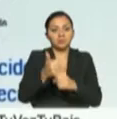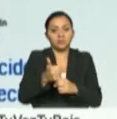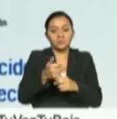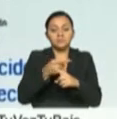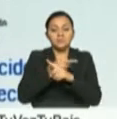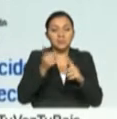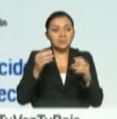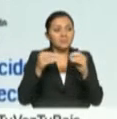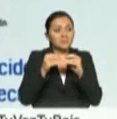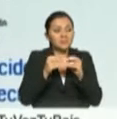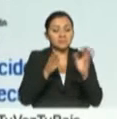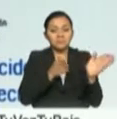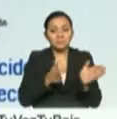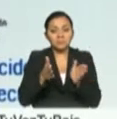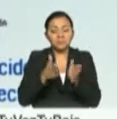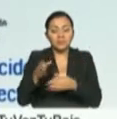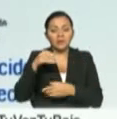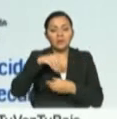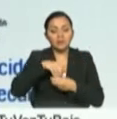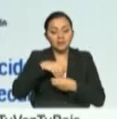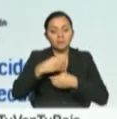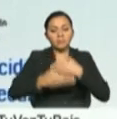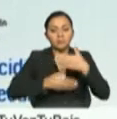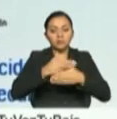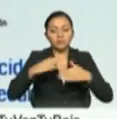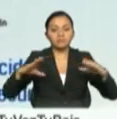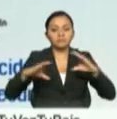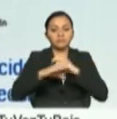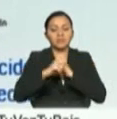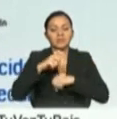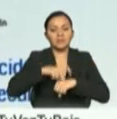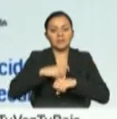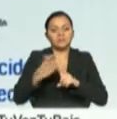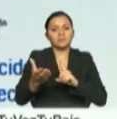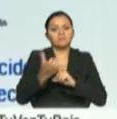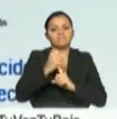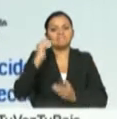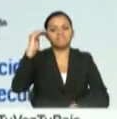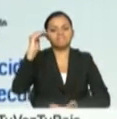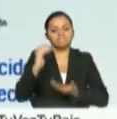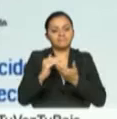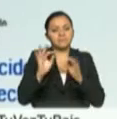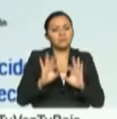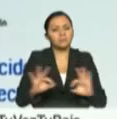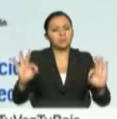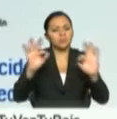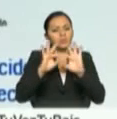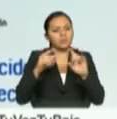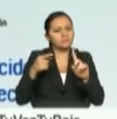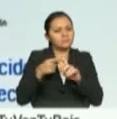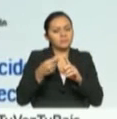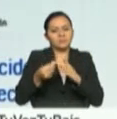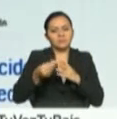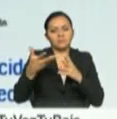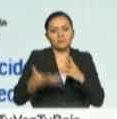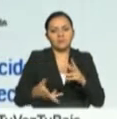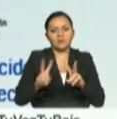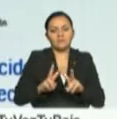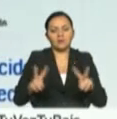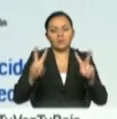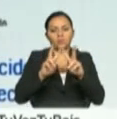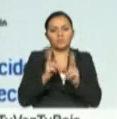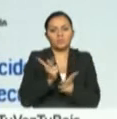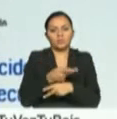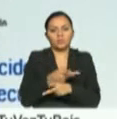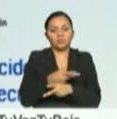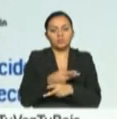a ese sistema, a ese proceso de optimización, hemos logrado reducir en forma importante los costos de producción. Aquí tengo que decir